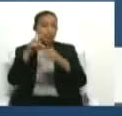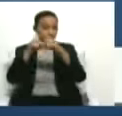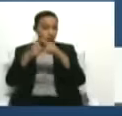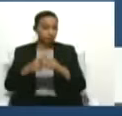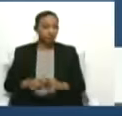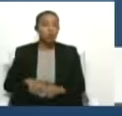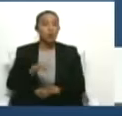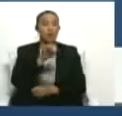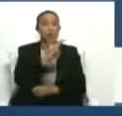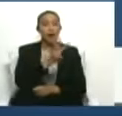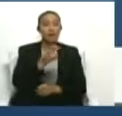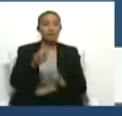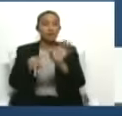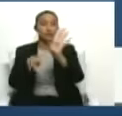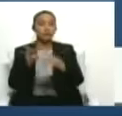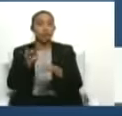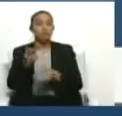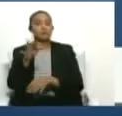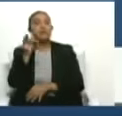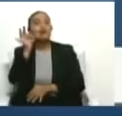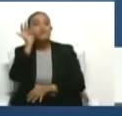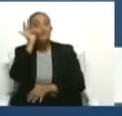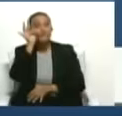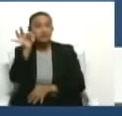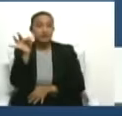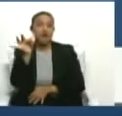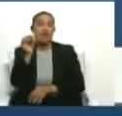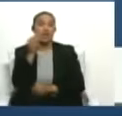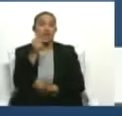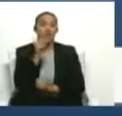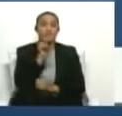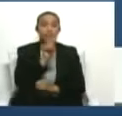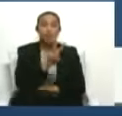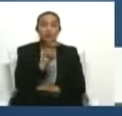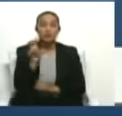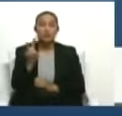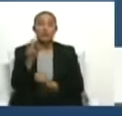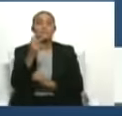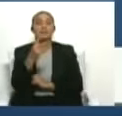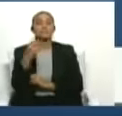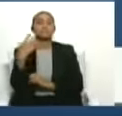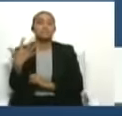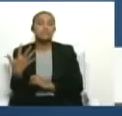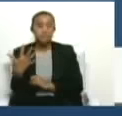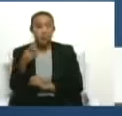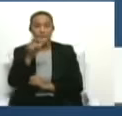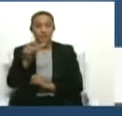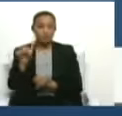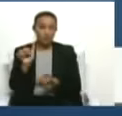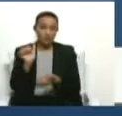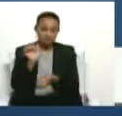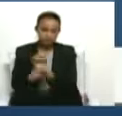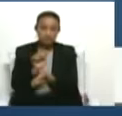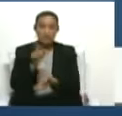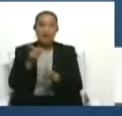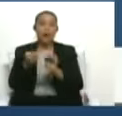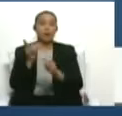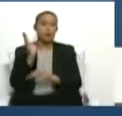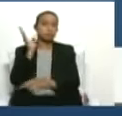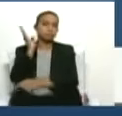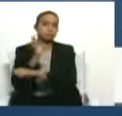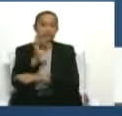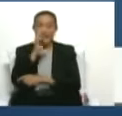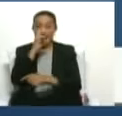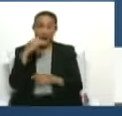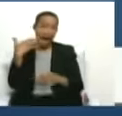fiscales, 195 tienen imputaciones, 76 han sido acusados, 39 ya han sido condenados. Y eso